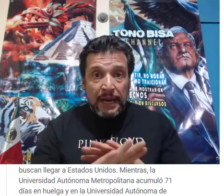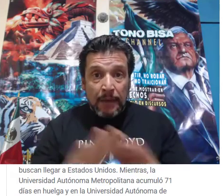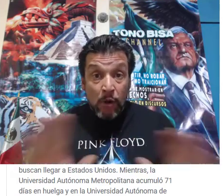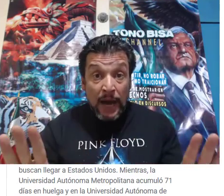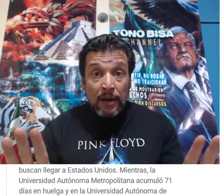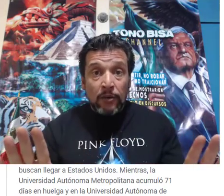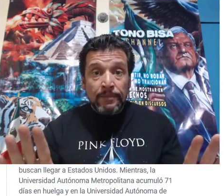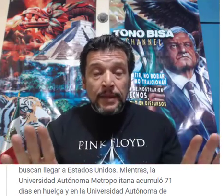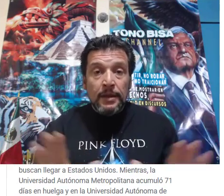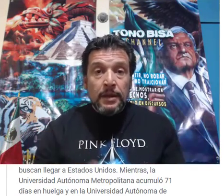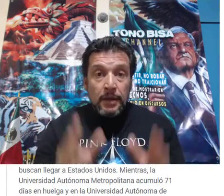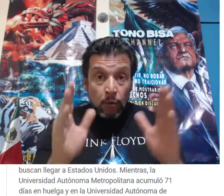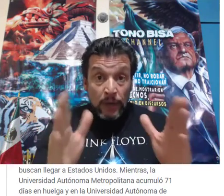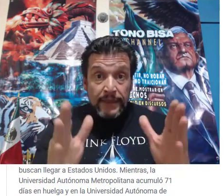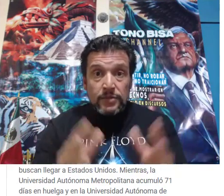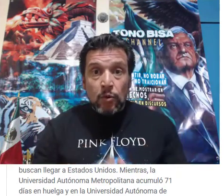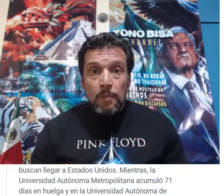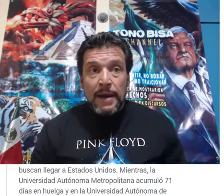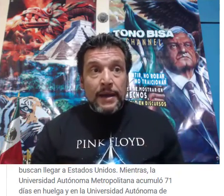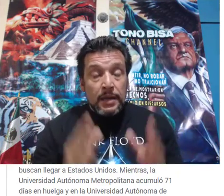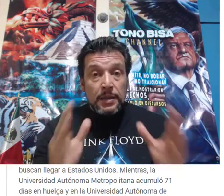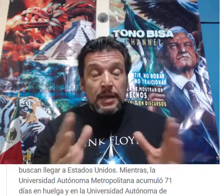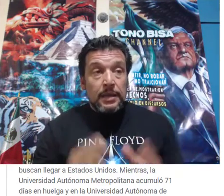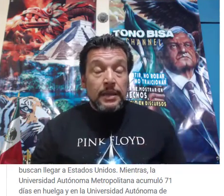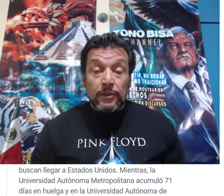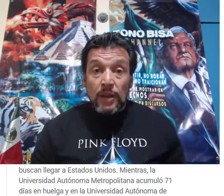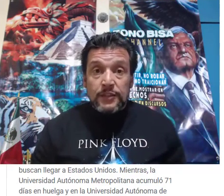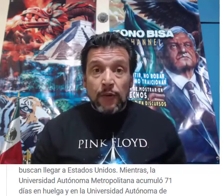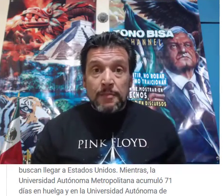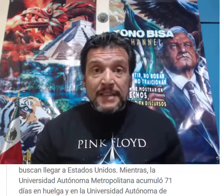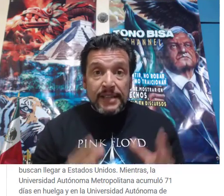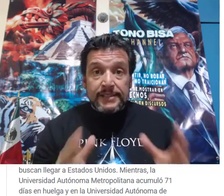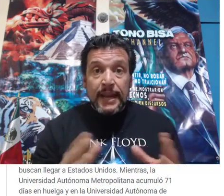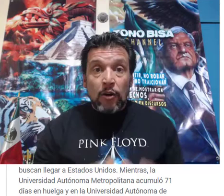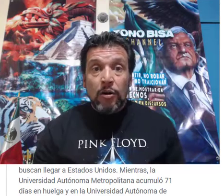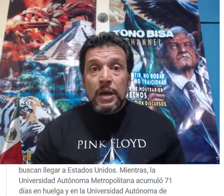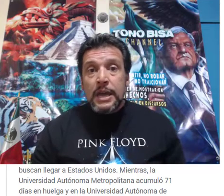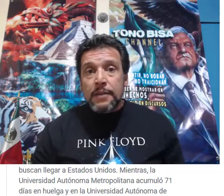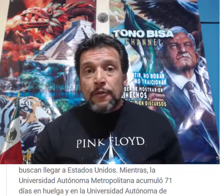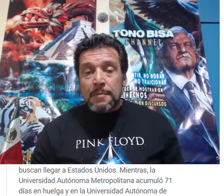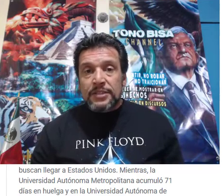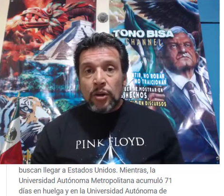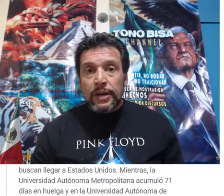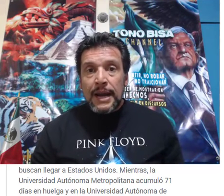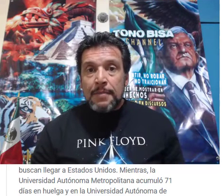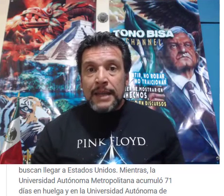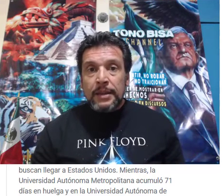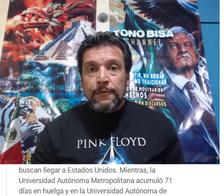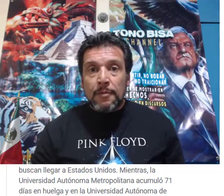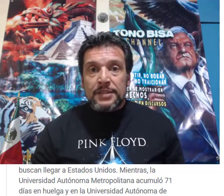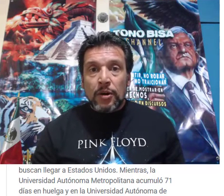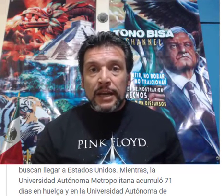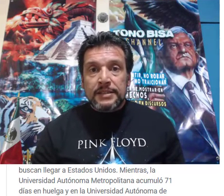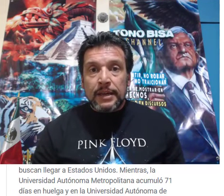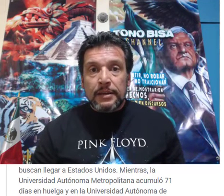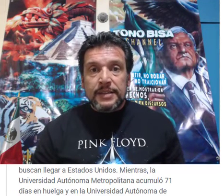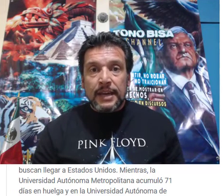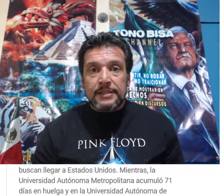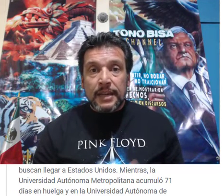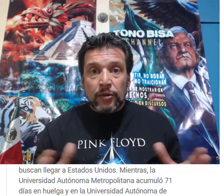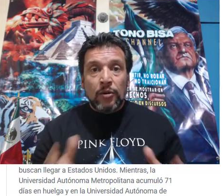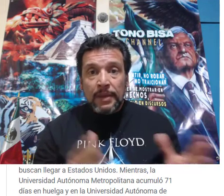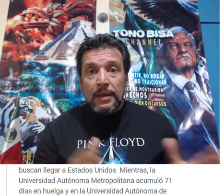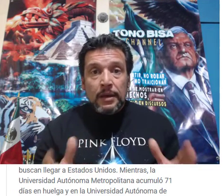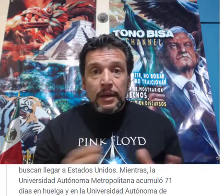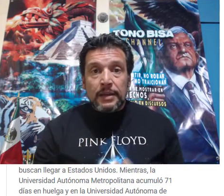y eso me cambió algo. Una disculpa y de todas formas les traigo información relevante, información que si